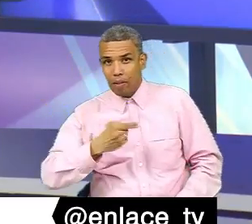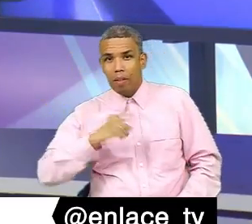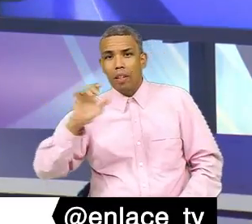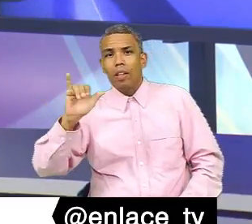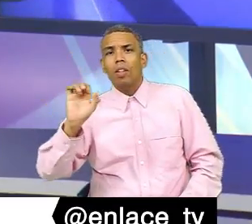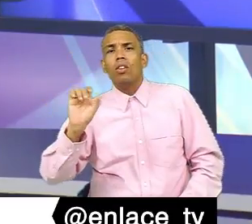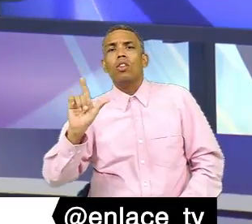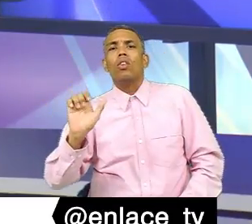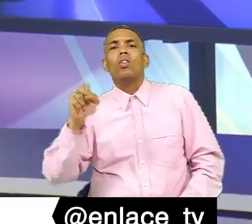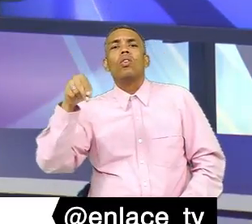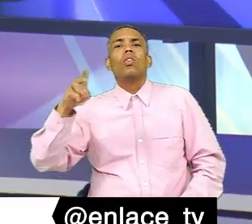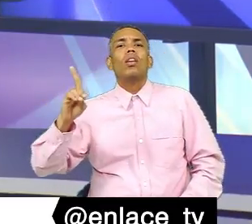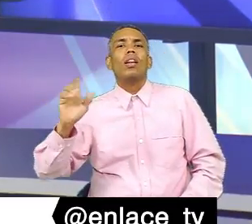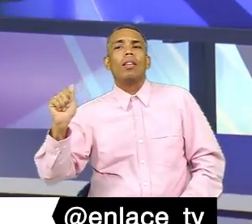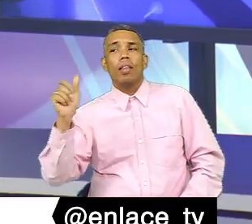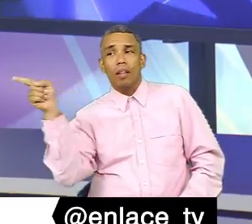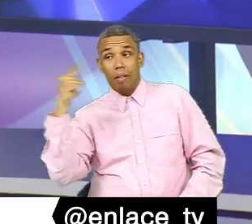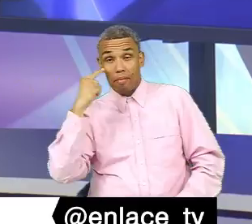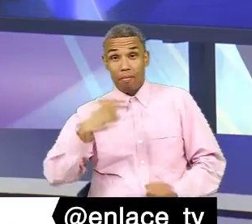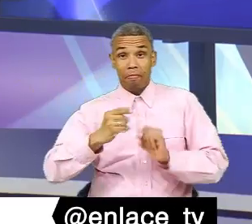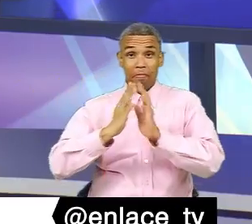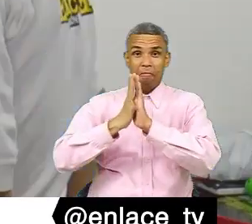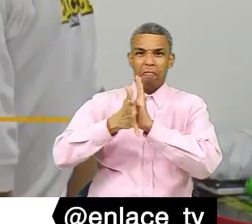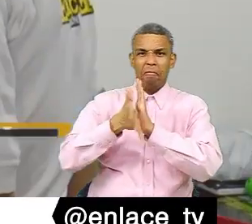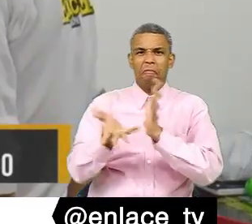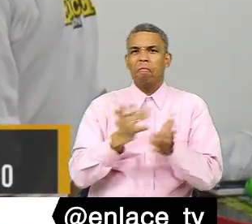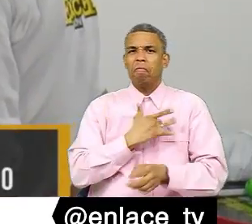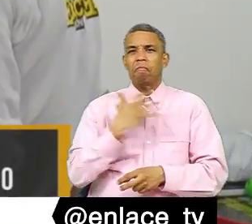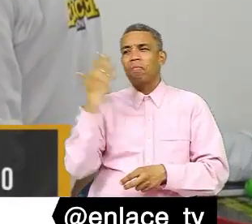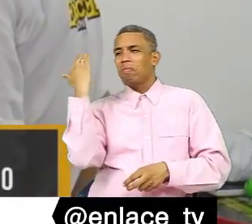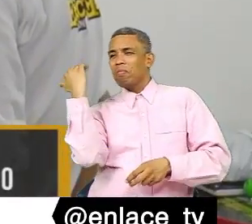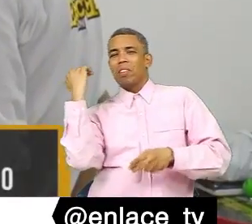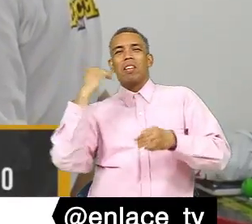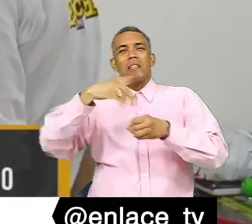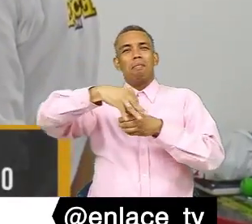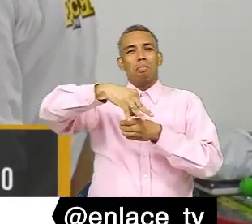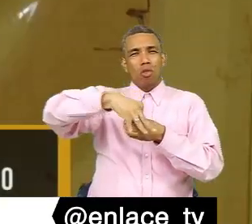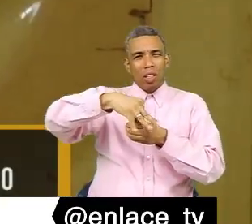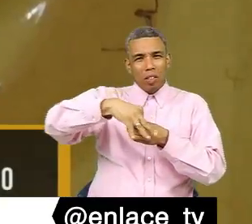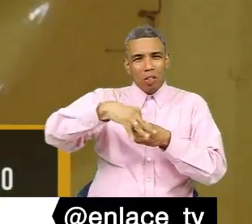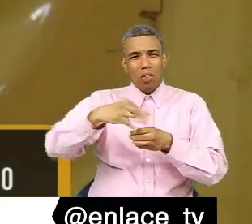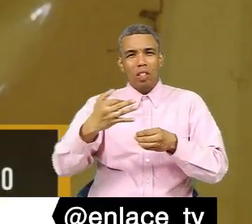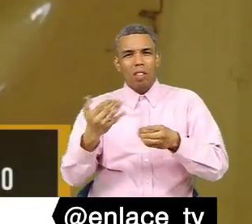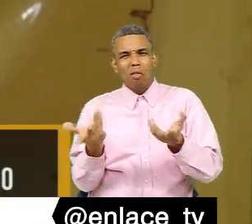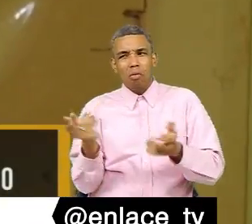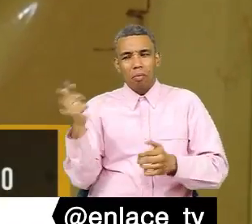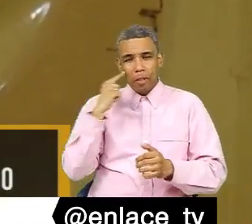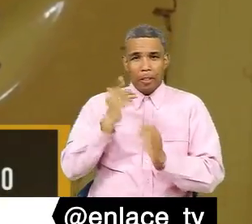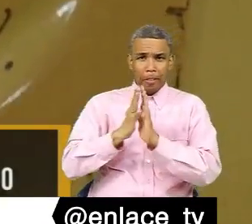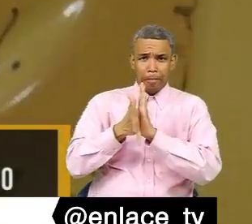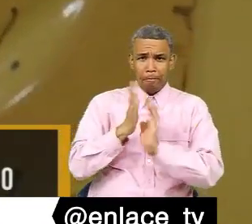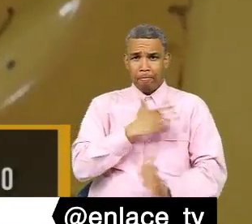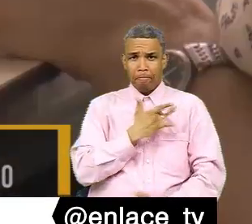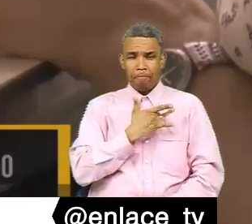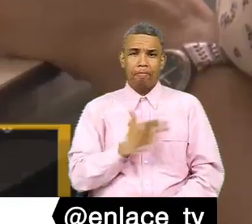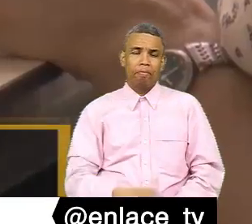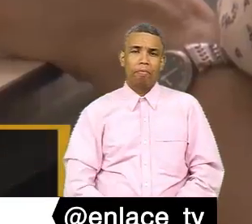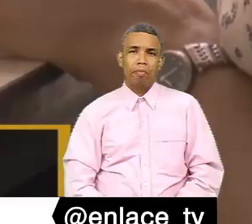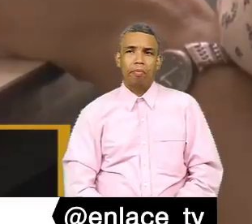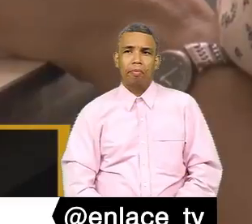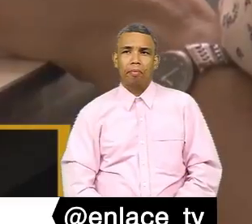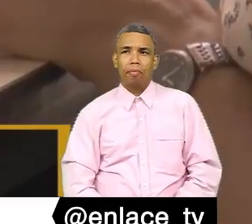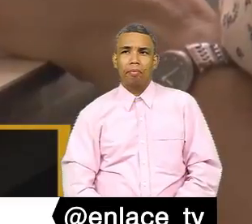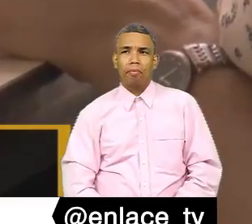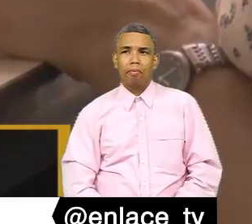dieron el triunfo al no en esta contienda electoral. La diputada santandereana Yolanda Vargas del Centro Democrático asegura que el triunfo del no es un triunfo